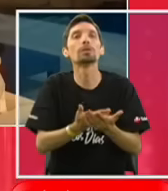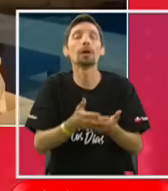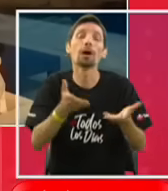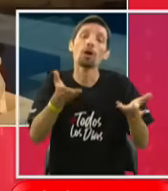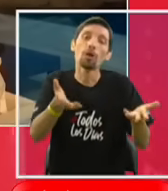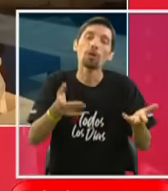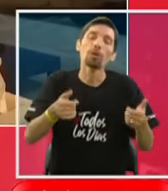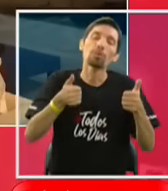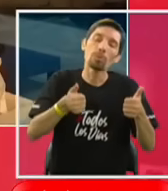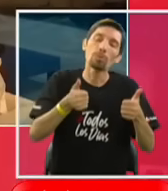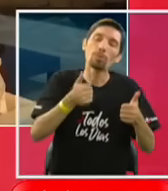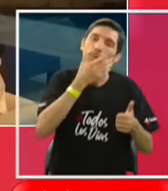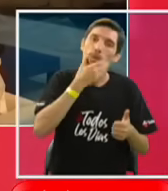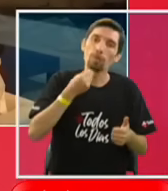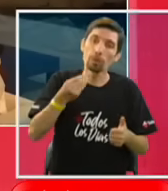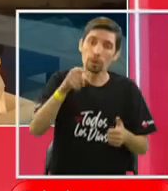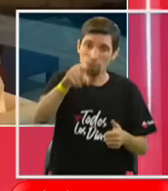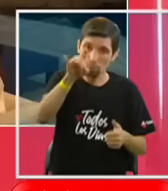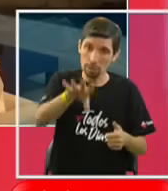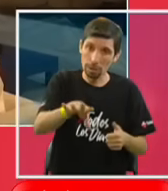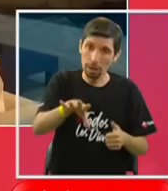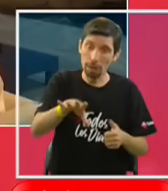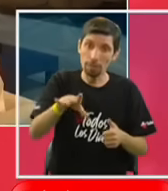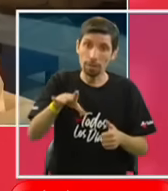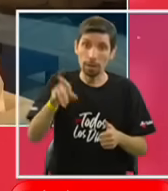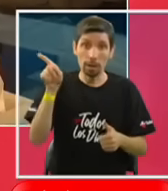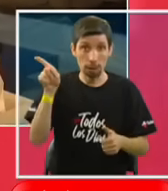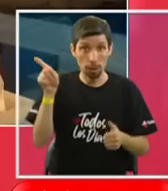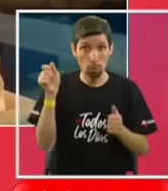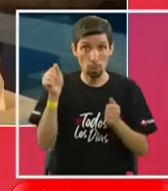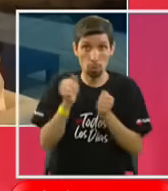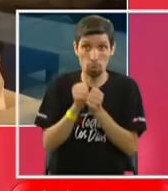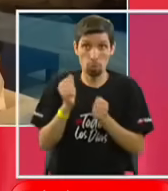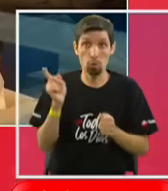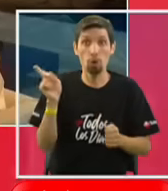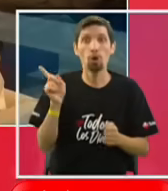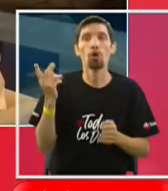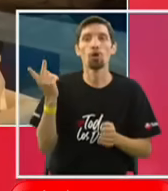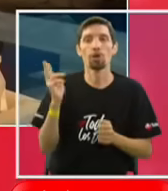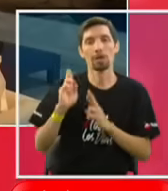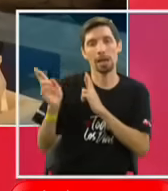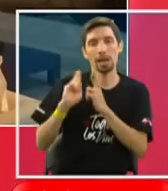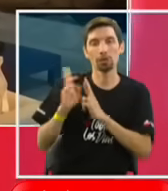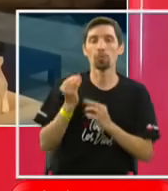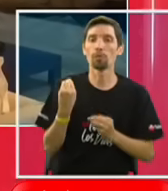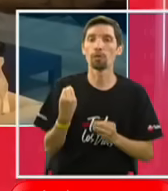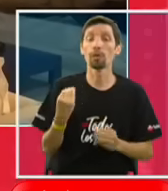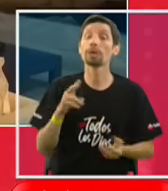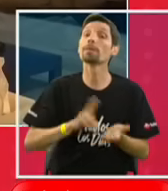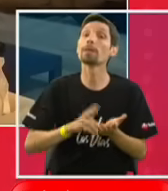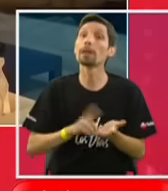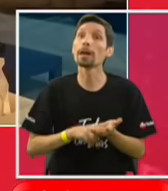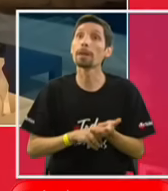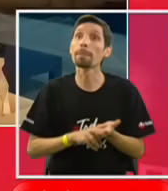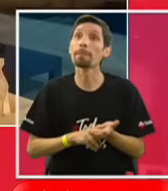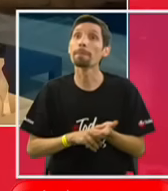Oye, muy, muy bonito. Tú sabes que con Estefan tenemos una muy buena relación, ¿verdad, Estefan?